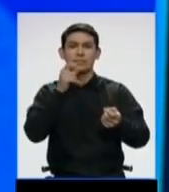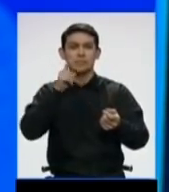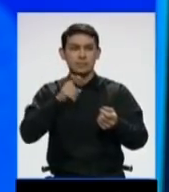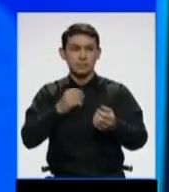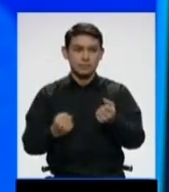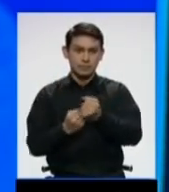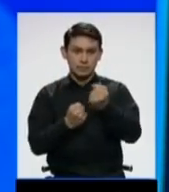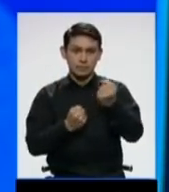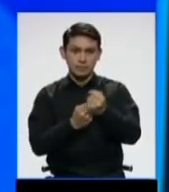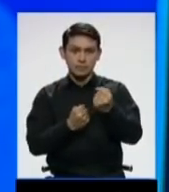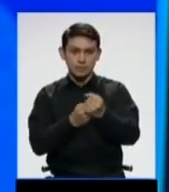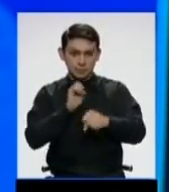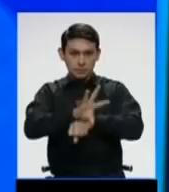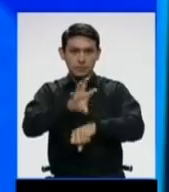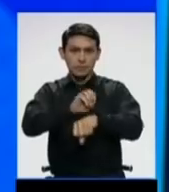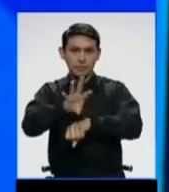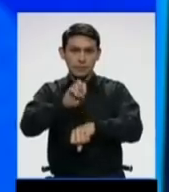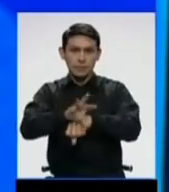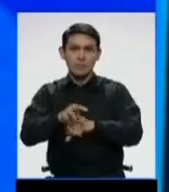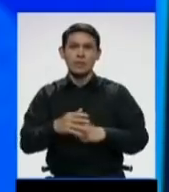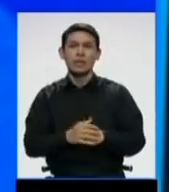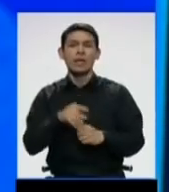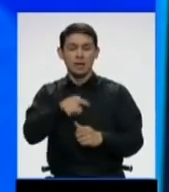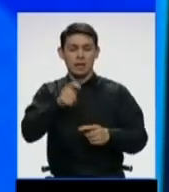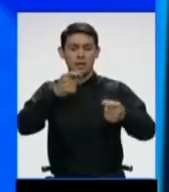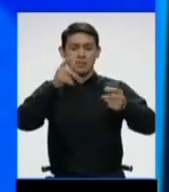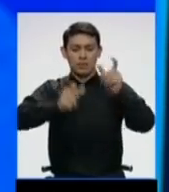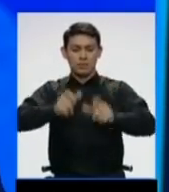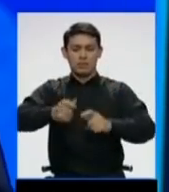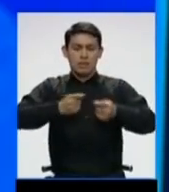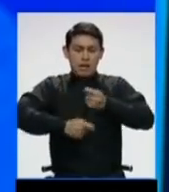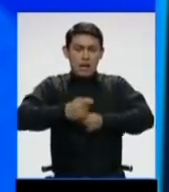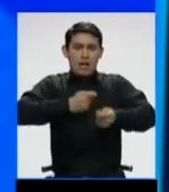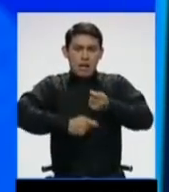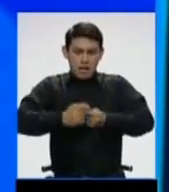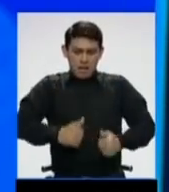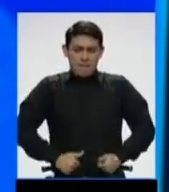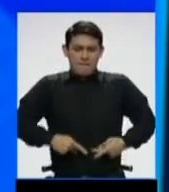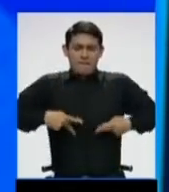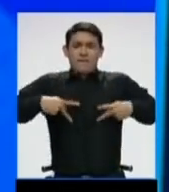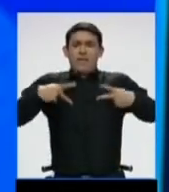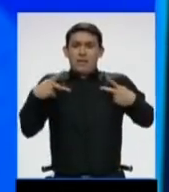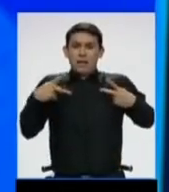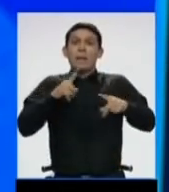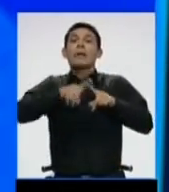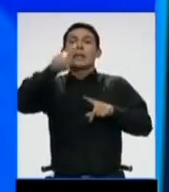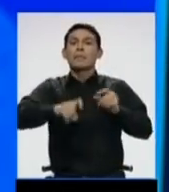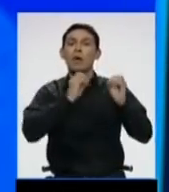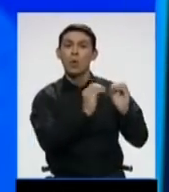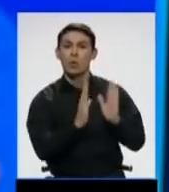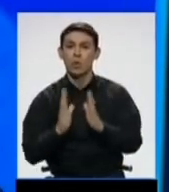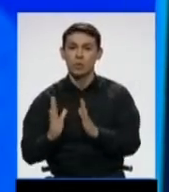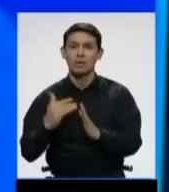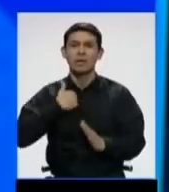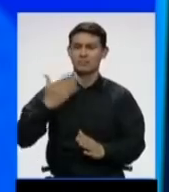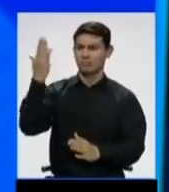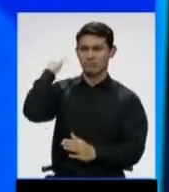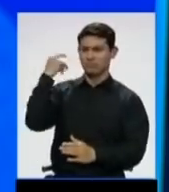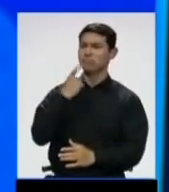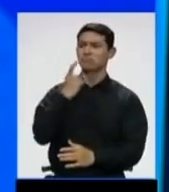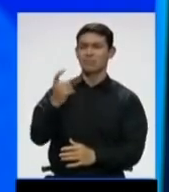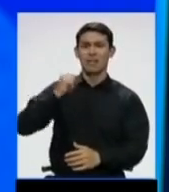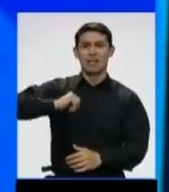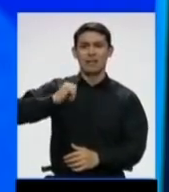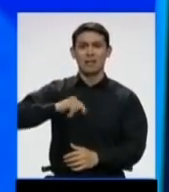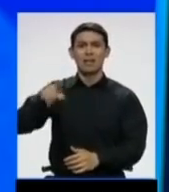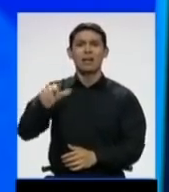respaldo, asesoría y promoción. Es gente que se gana la vida, pero que tiene que estar ordenada. Ya lo hicieron anteriores alcaldes como, como